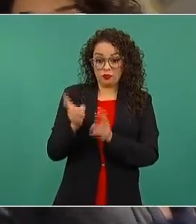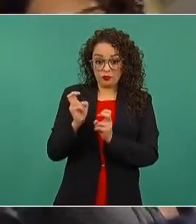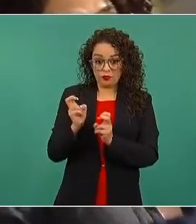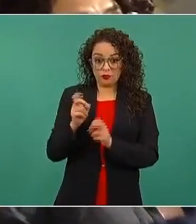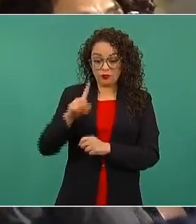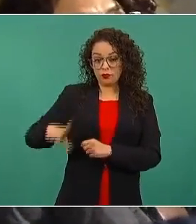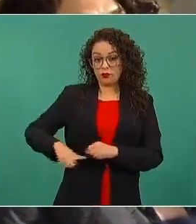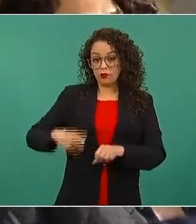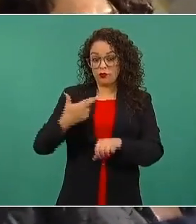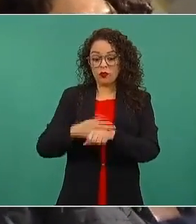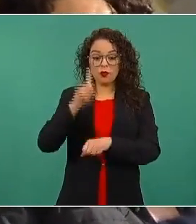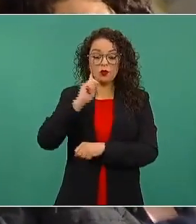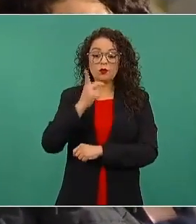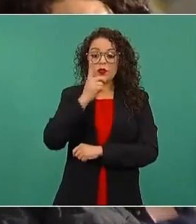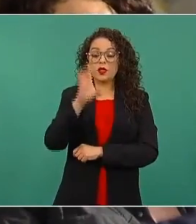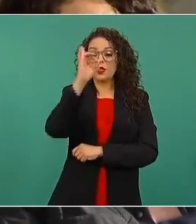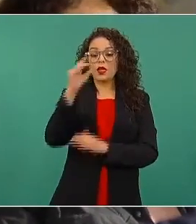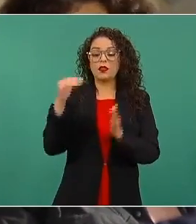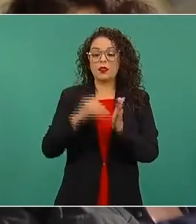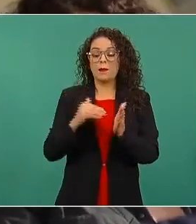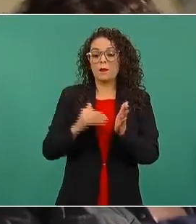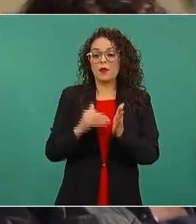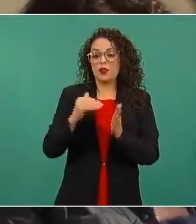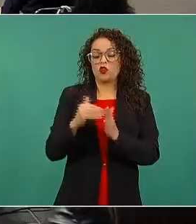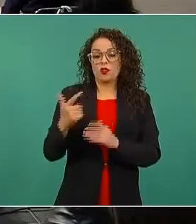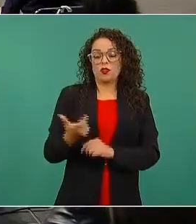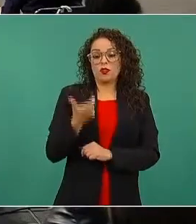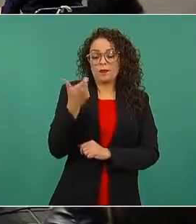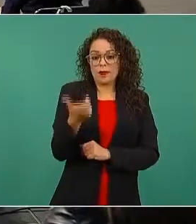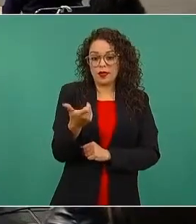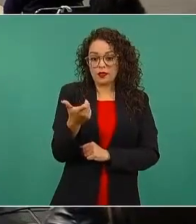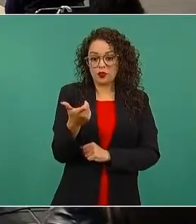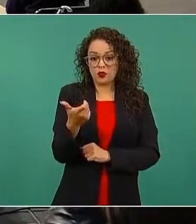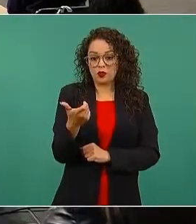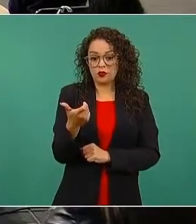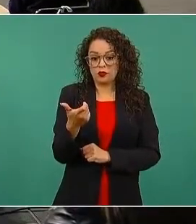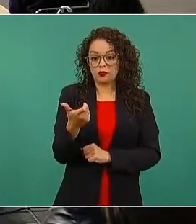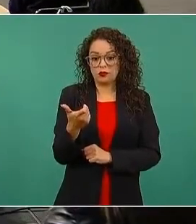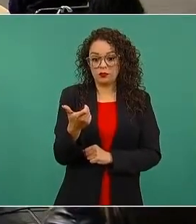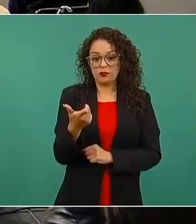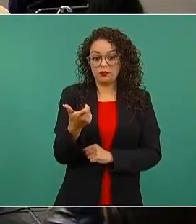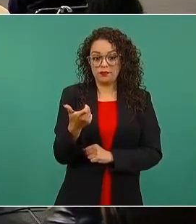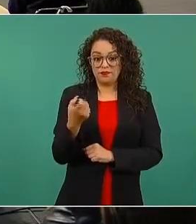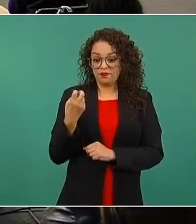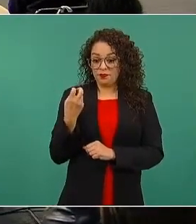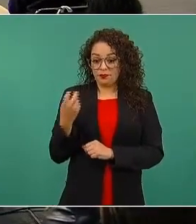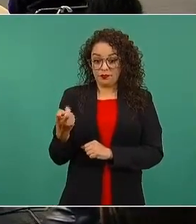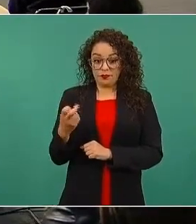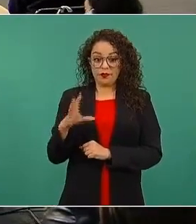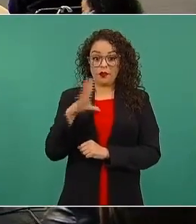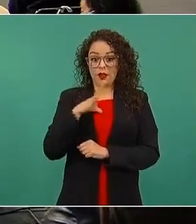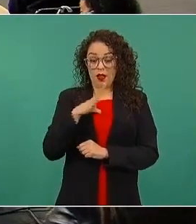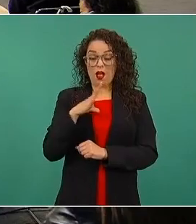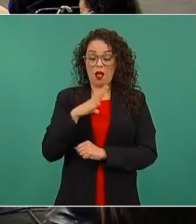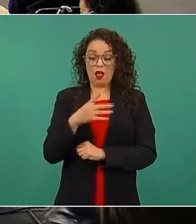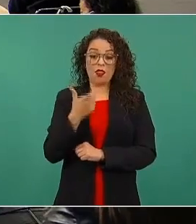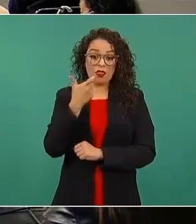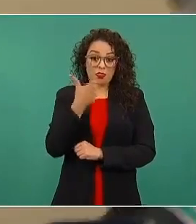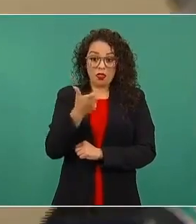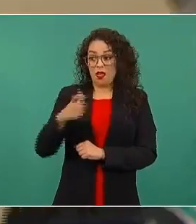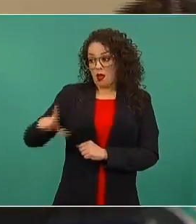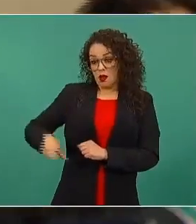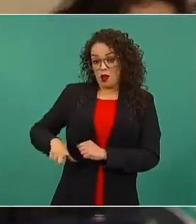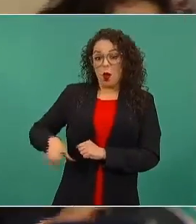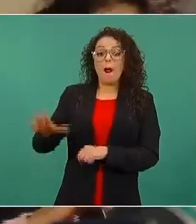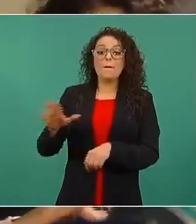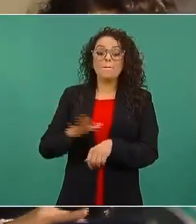hablaba de 30,000 millones de pesos. En estos 30,000 millones de pesos hay recursos federales, por eso le compete a